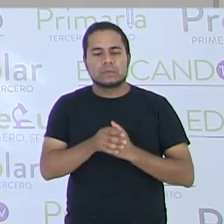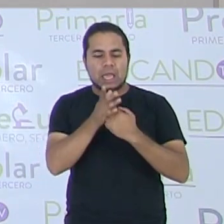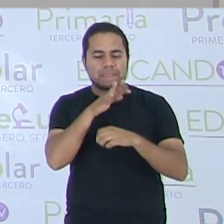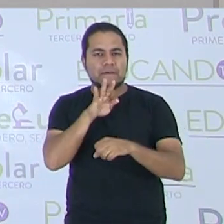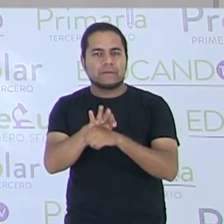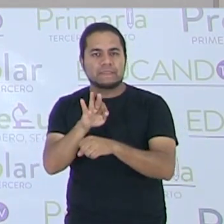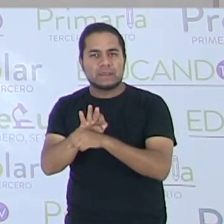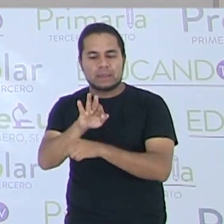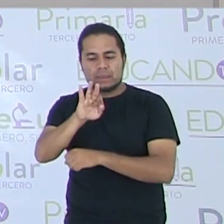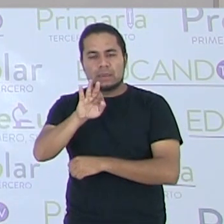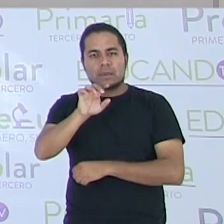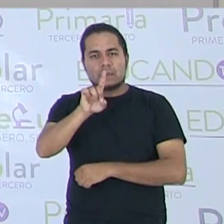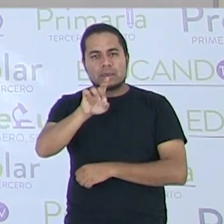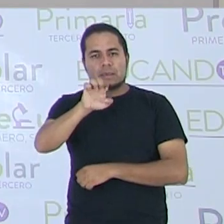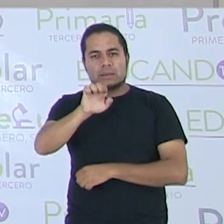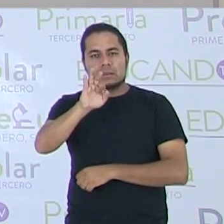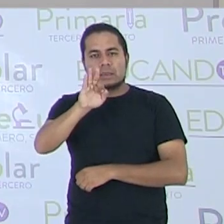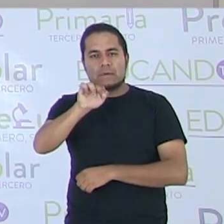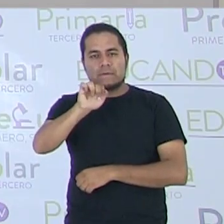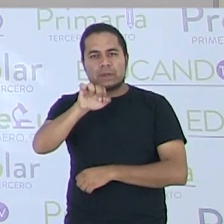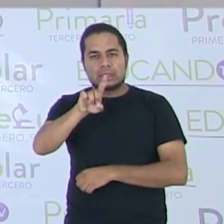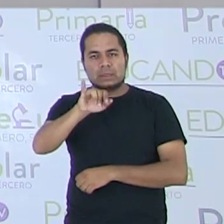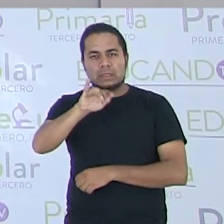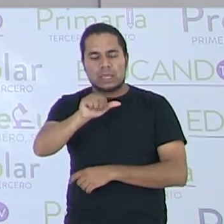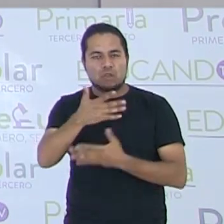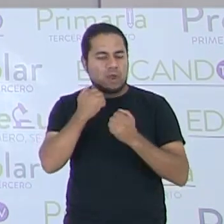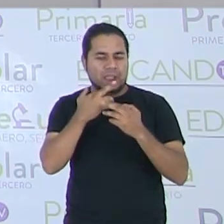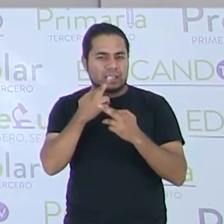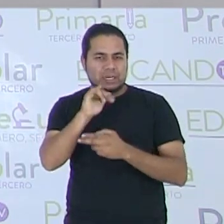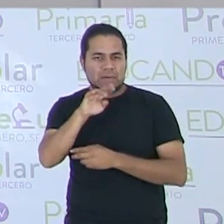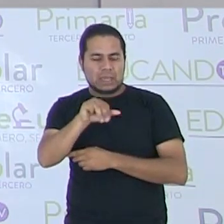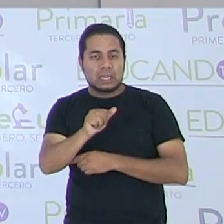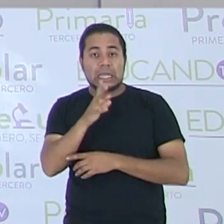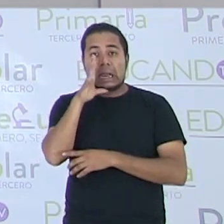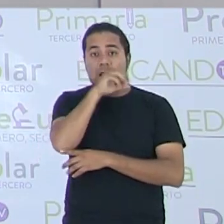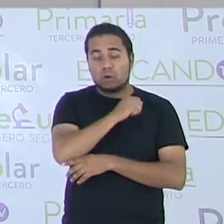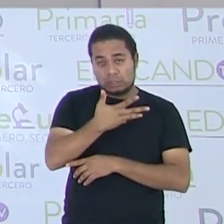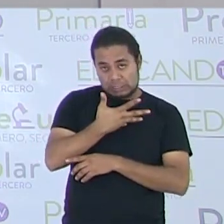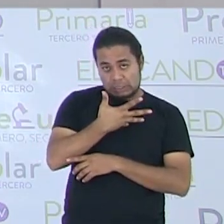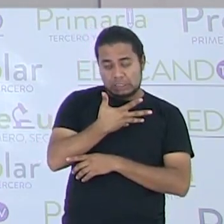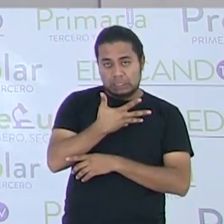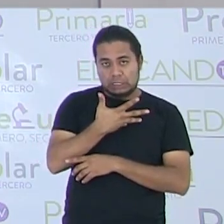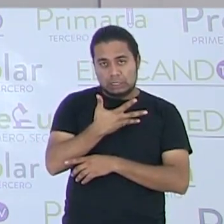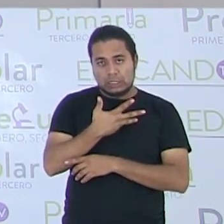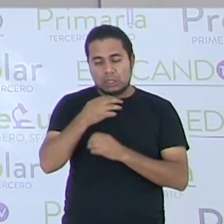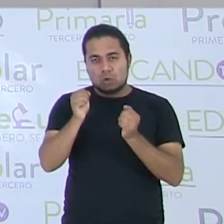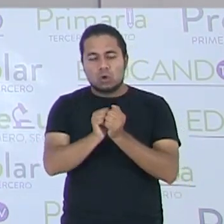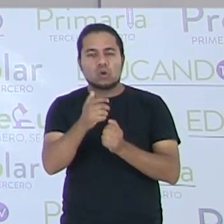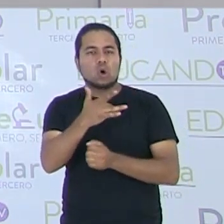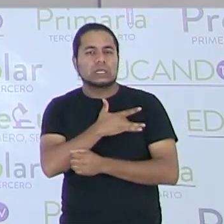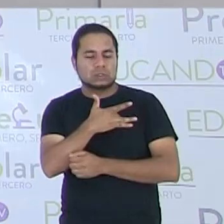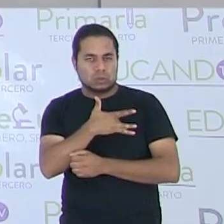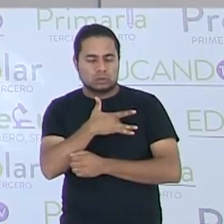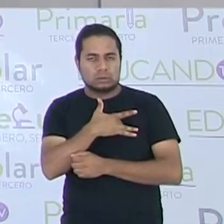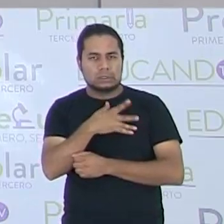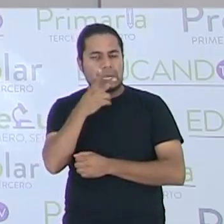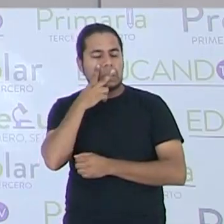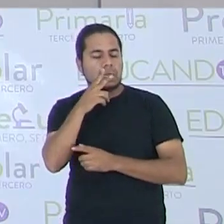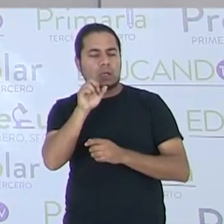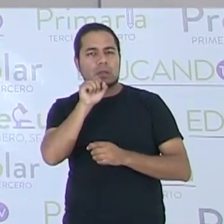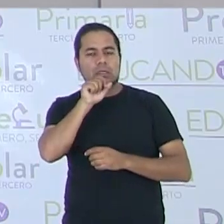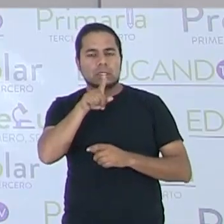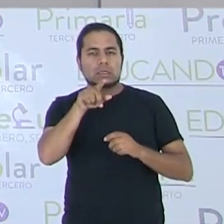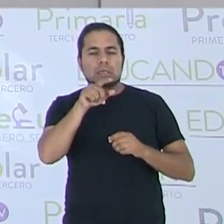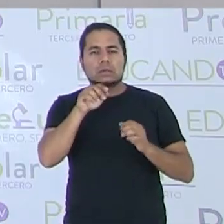Defendía, no tiene rima. Calor sí tiene rima con corazón. Podemos ver también